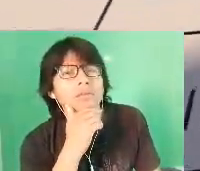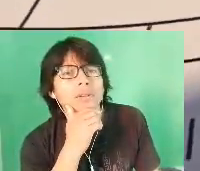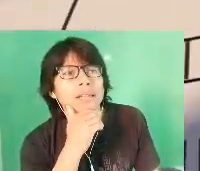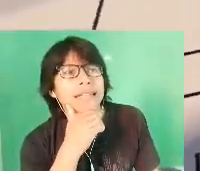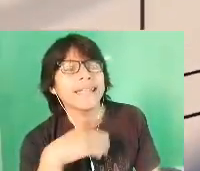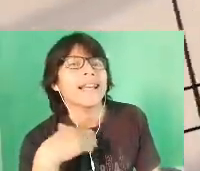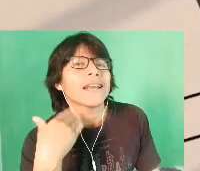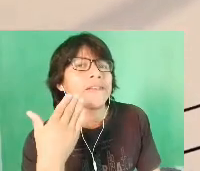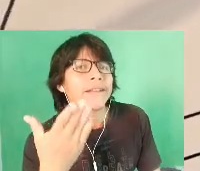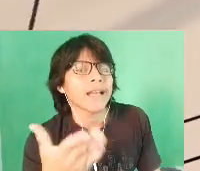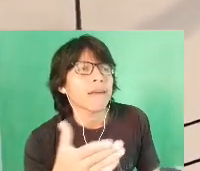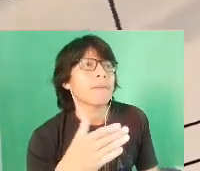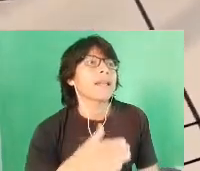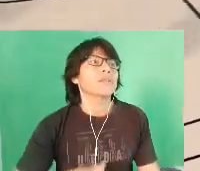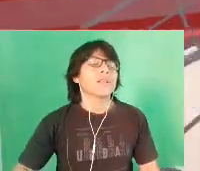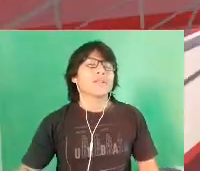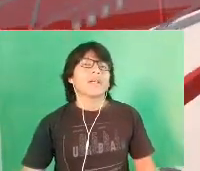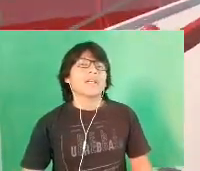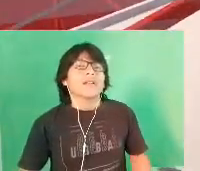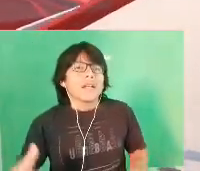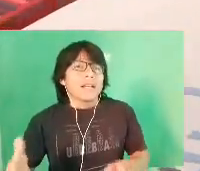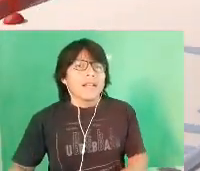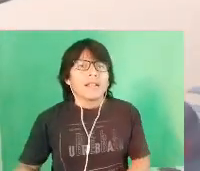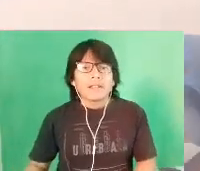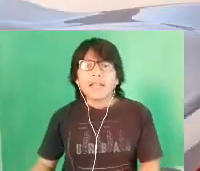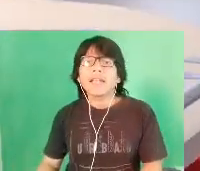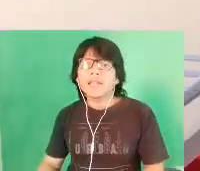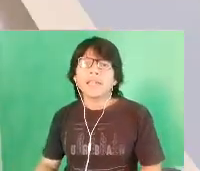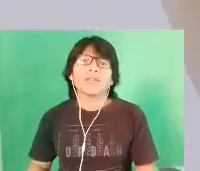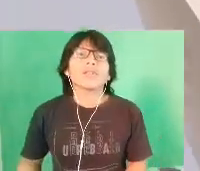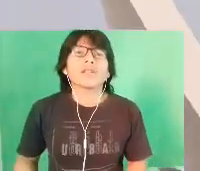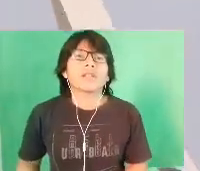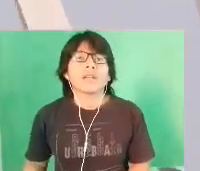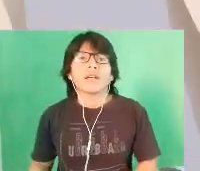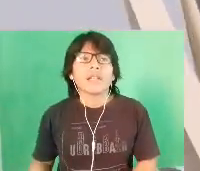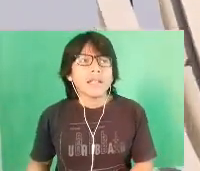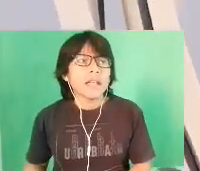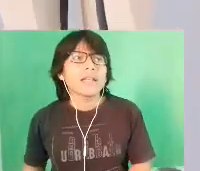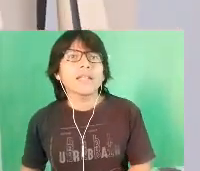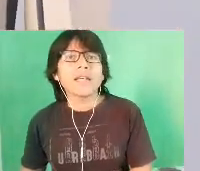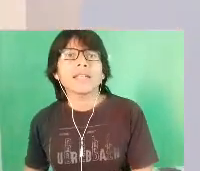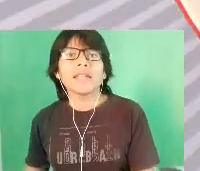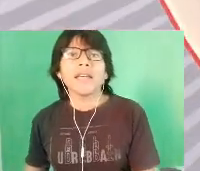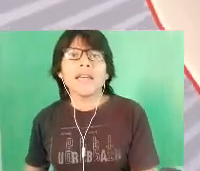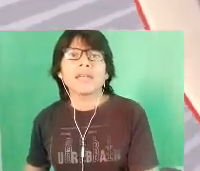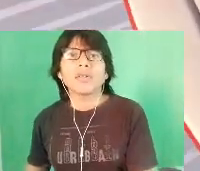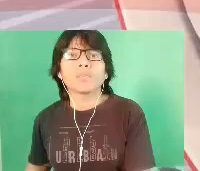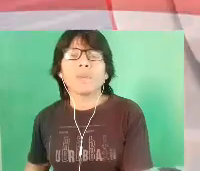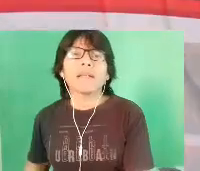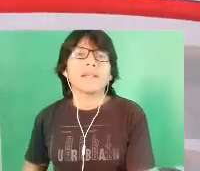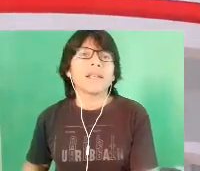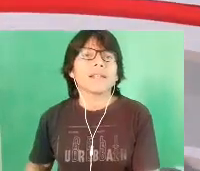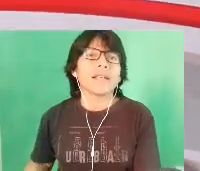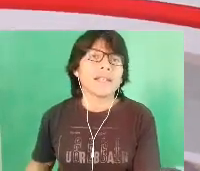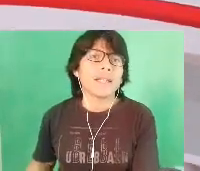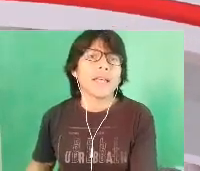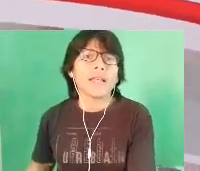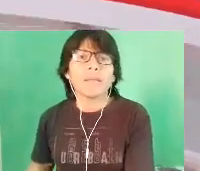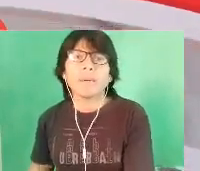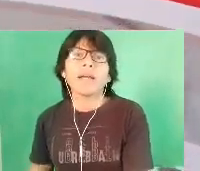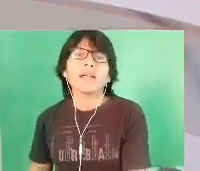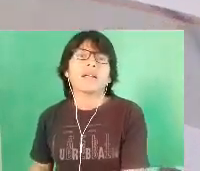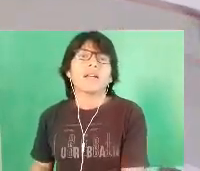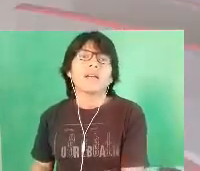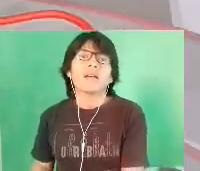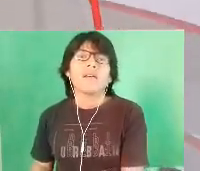encapuchados, ir a reventar a Palacio Nacional, ¿qué quiere decir entonces? Quiere decir que sí, esto es parte de la estrategia